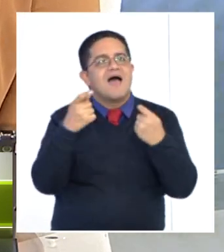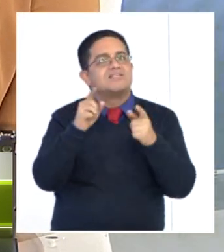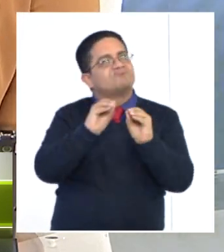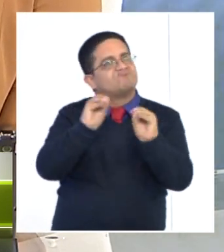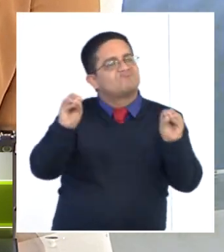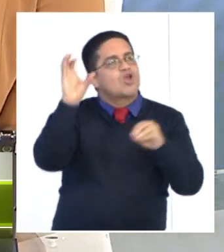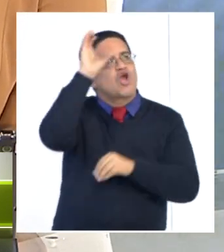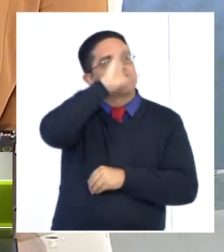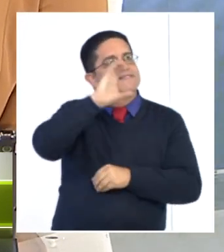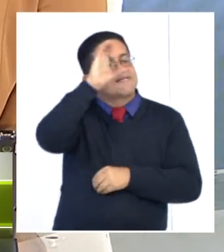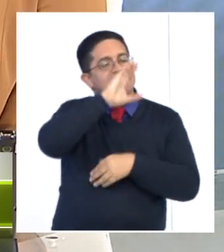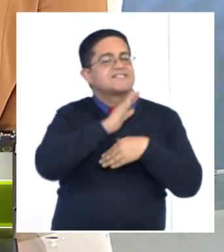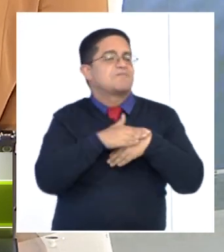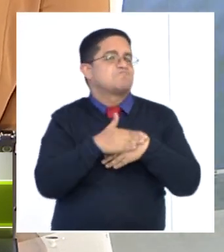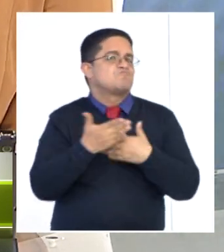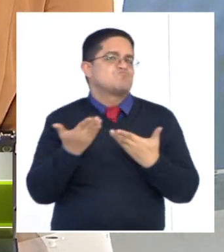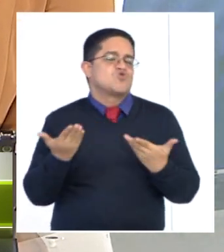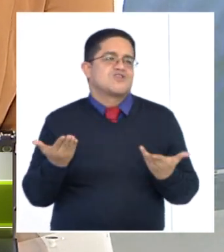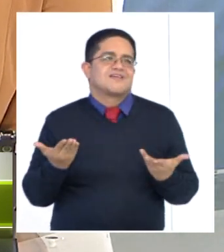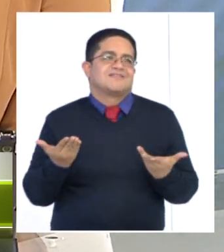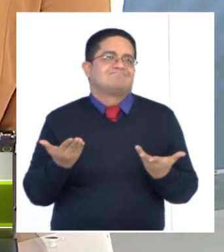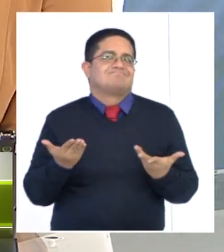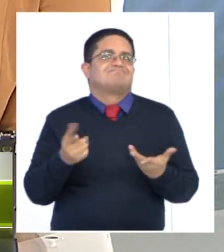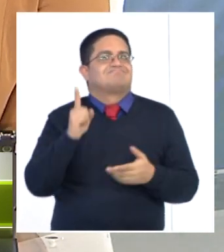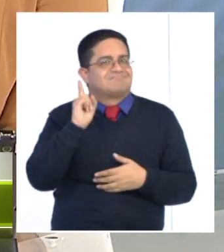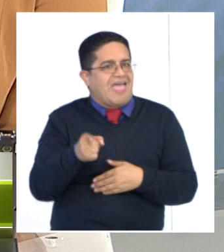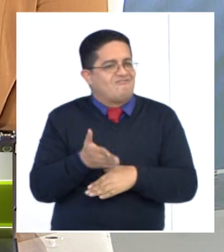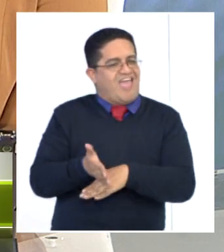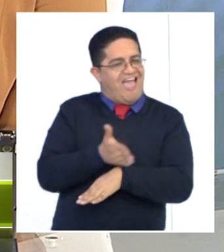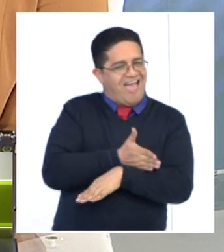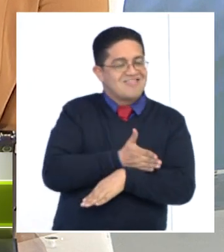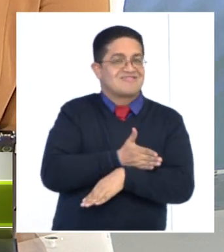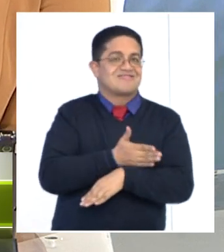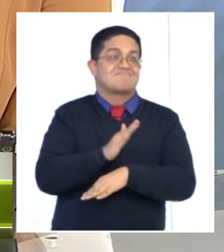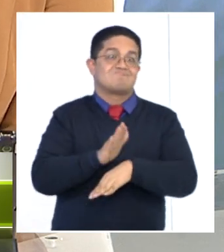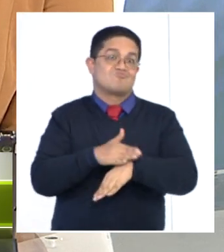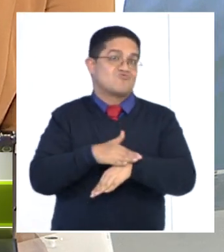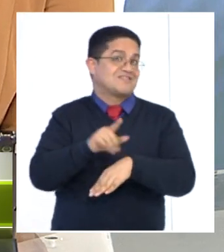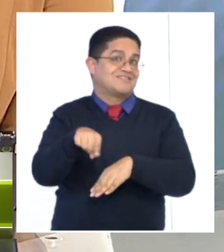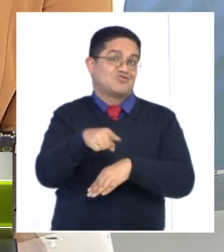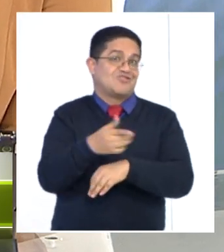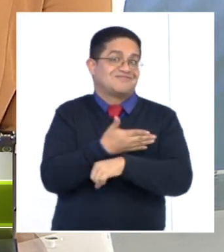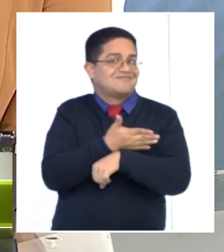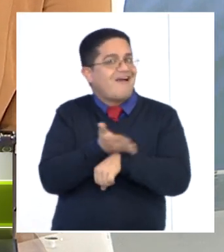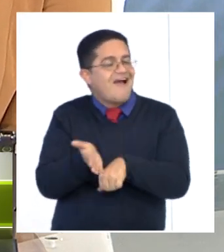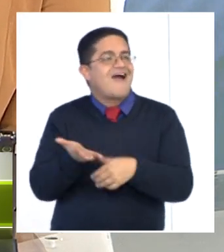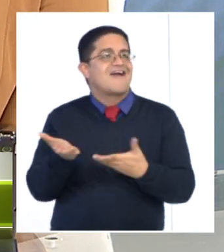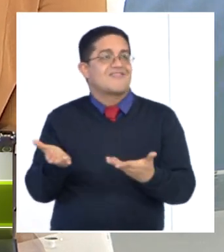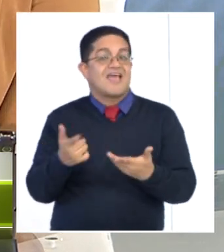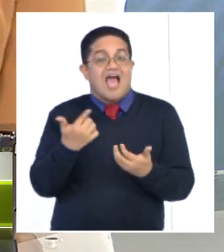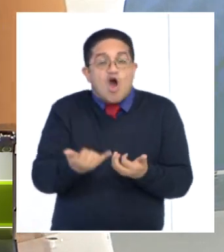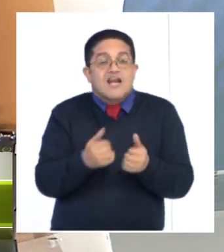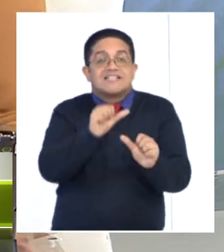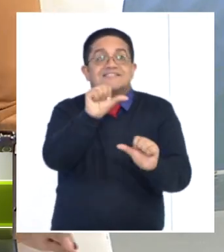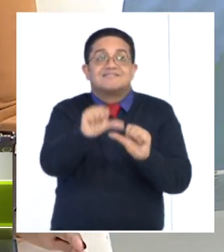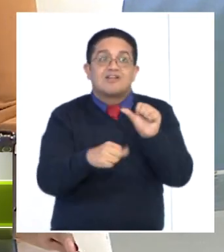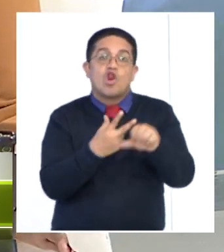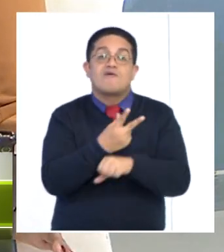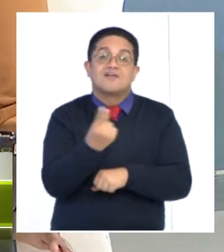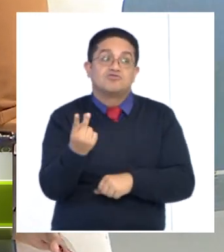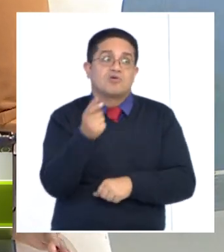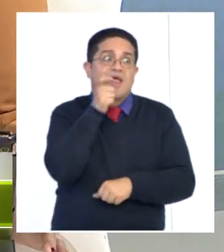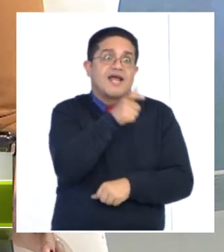porque realmente no va a quitar lombría realizarse este tipo de tratamiento. Y es así porque en pleno siglo XXI sigue siendo un